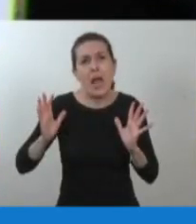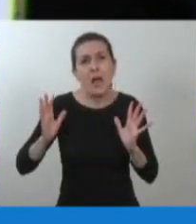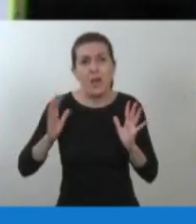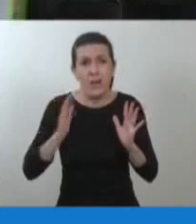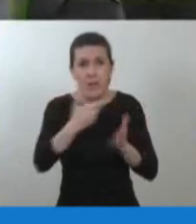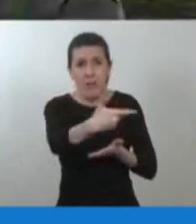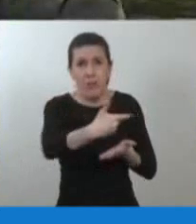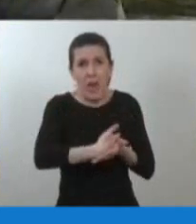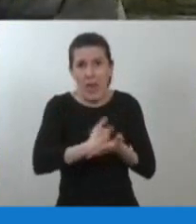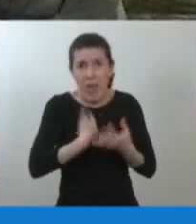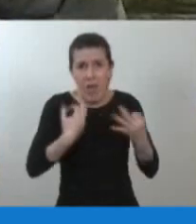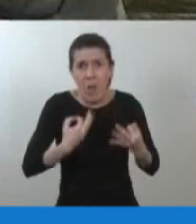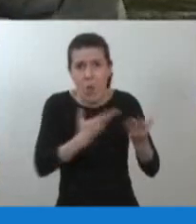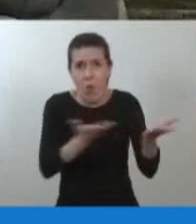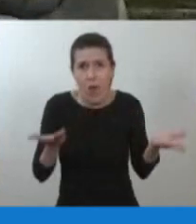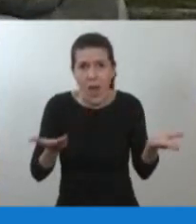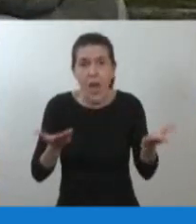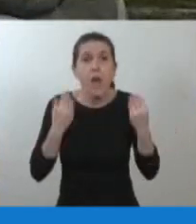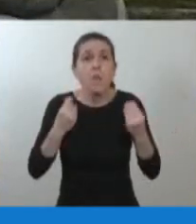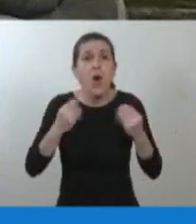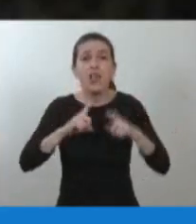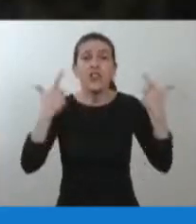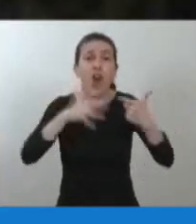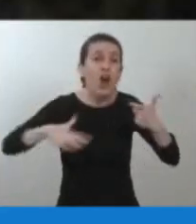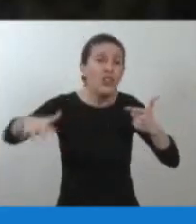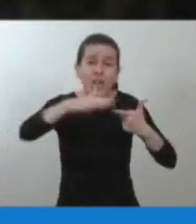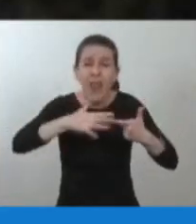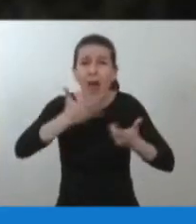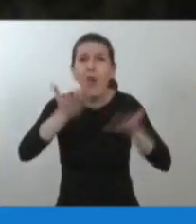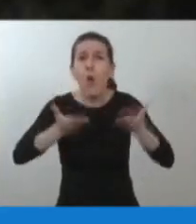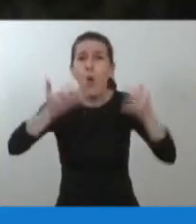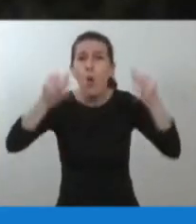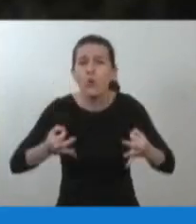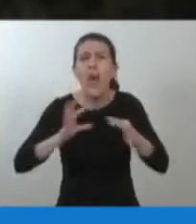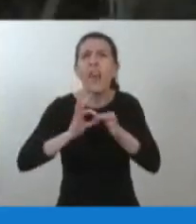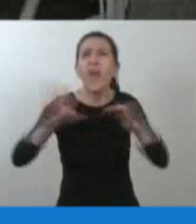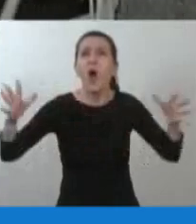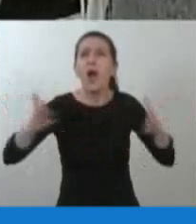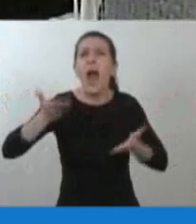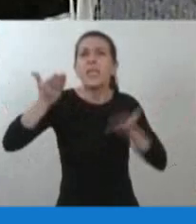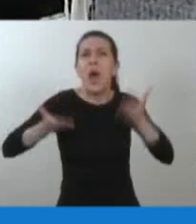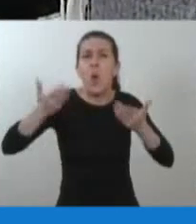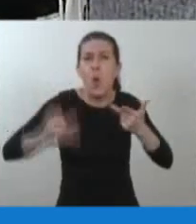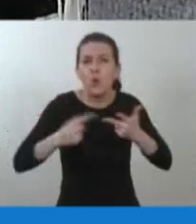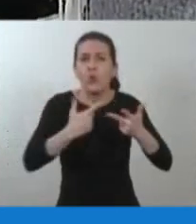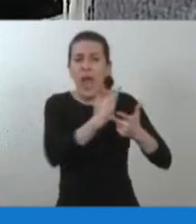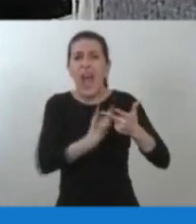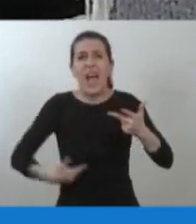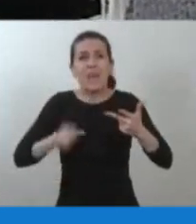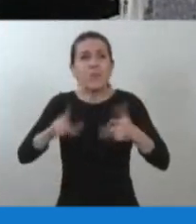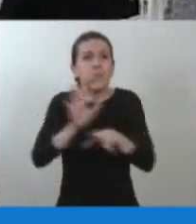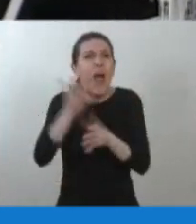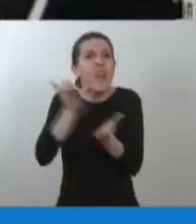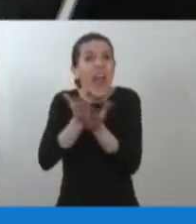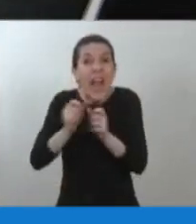pedirlo porque una buena sociedad una buena democracia un buen estado de derecho